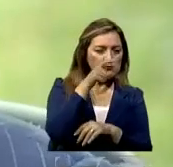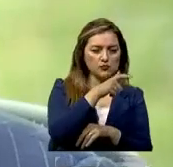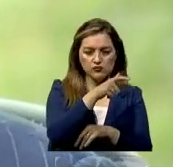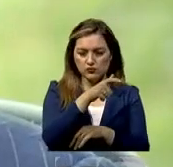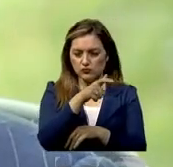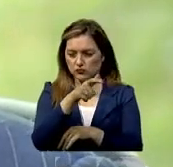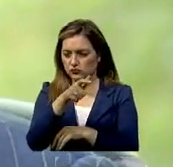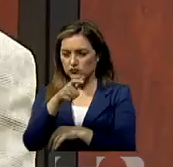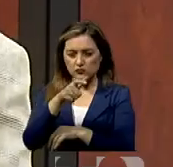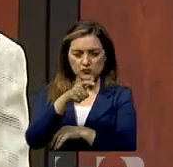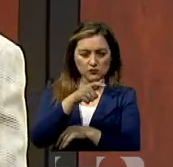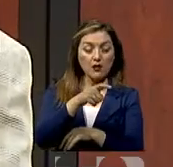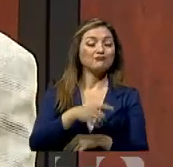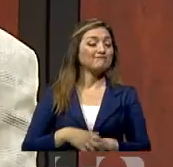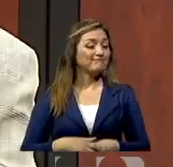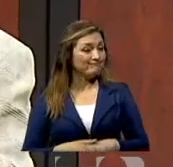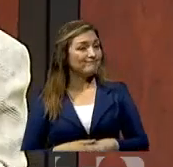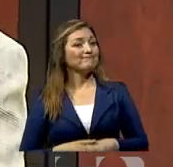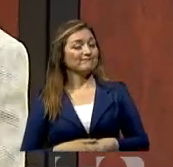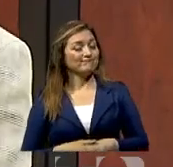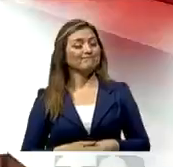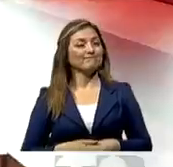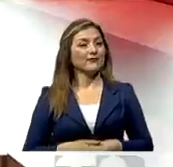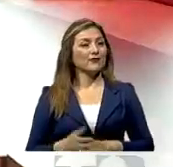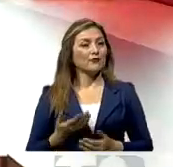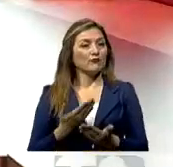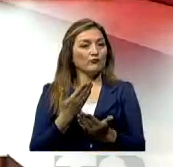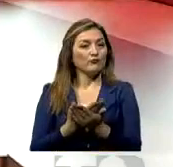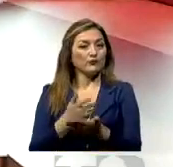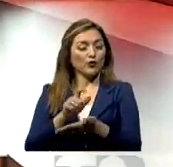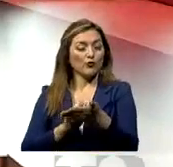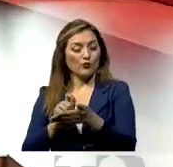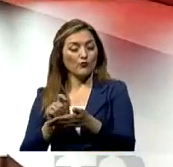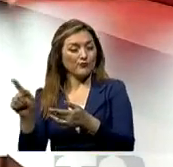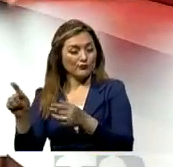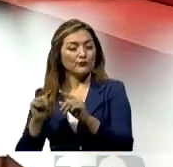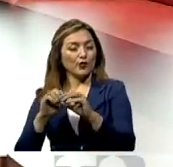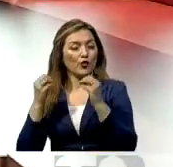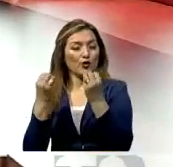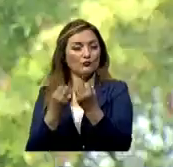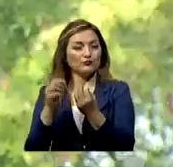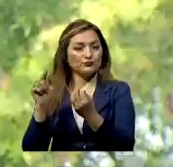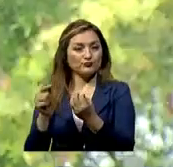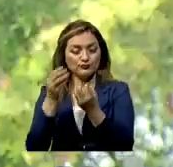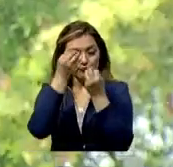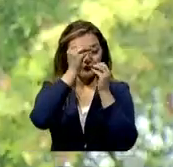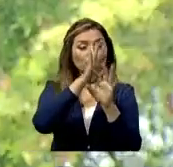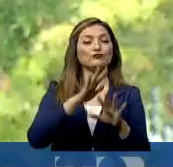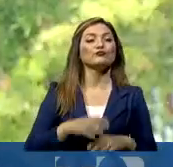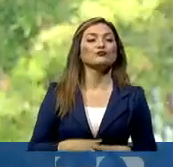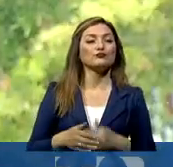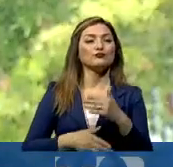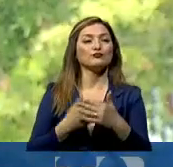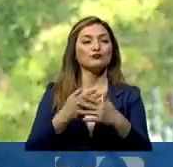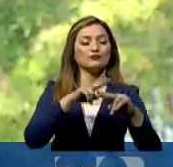organismos multilaterales y presentará informes sobre el proceso sin embargo éstos no serán vinculantes que va a realizar toda la